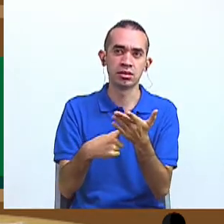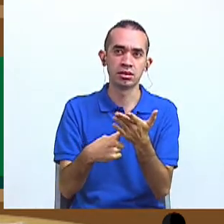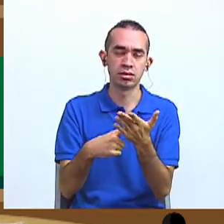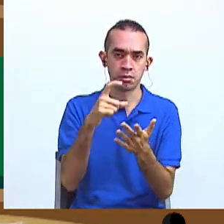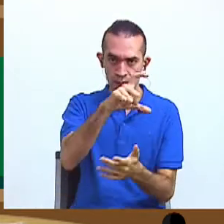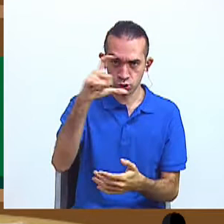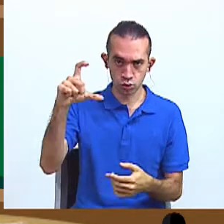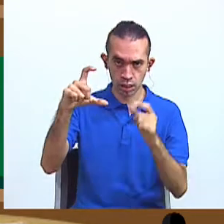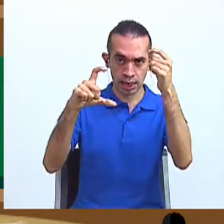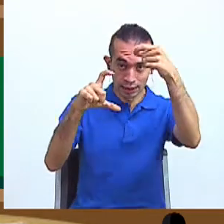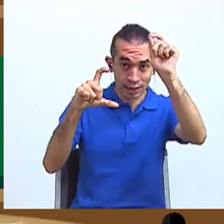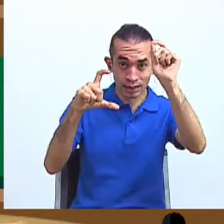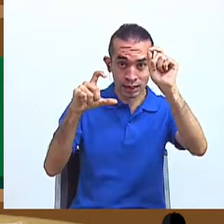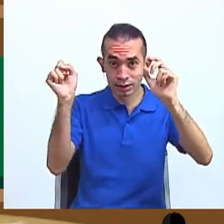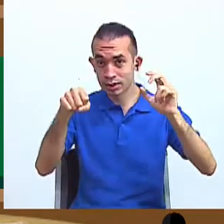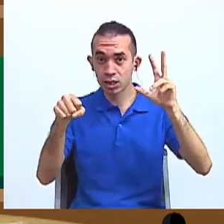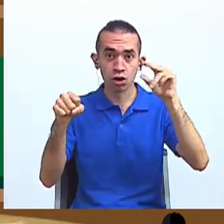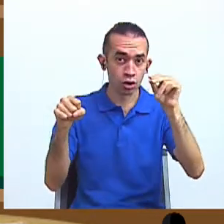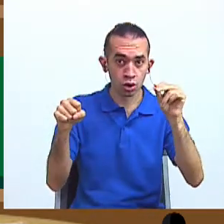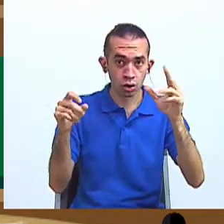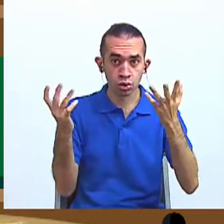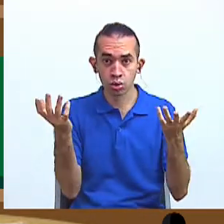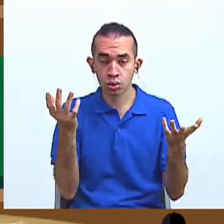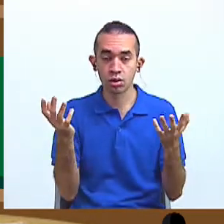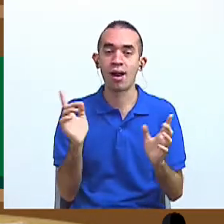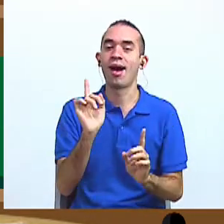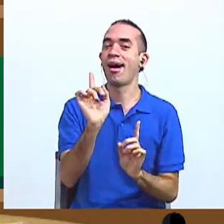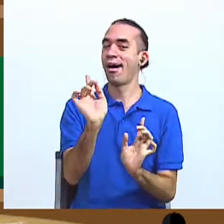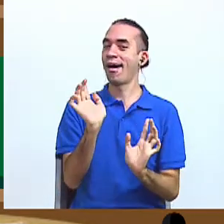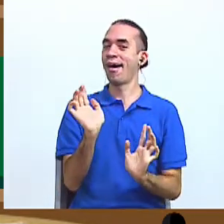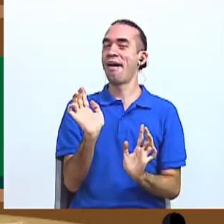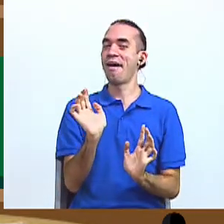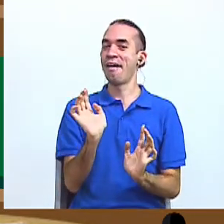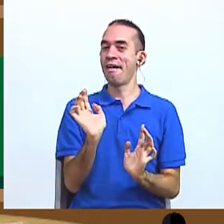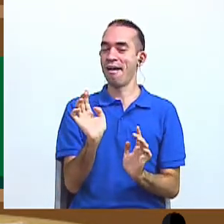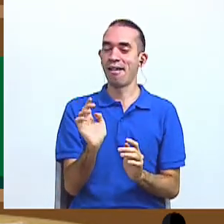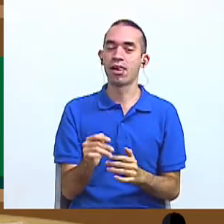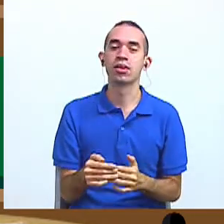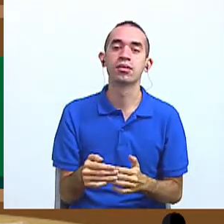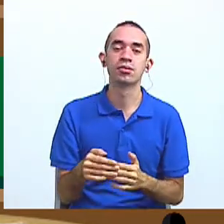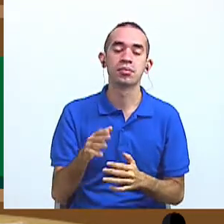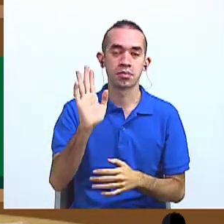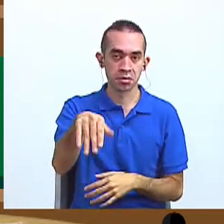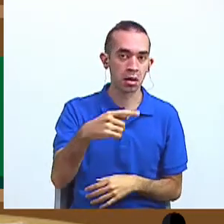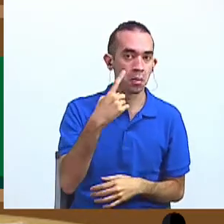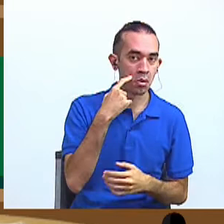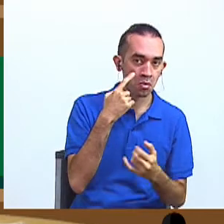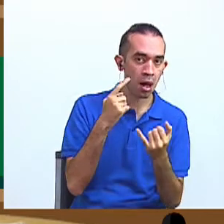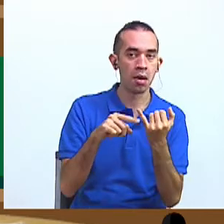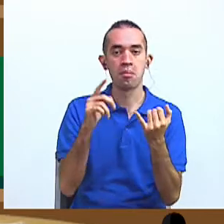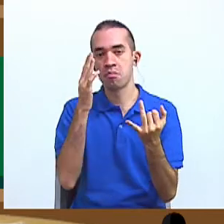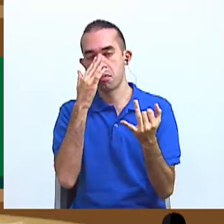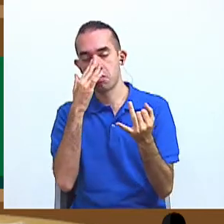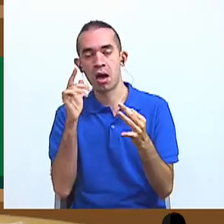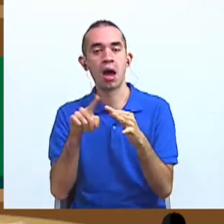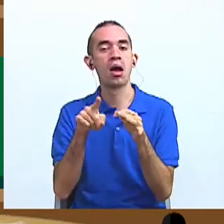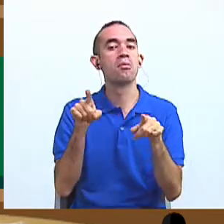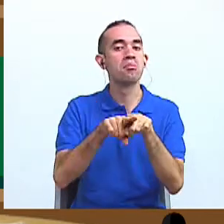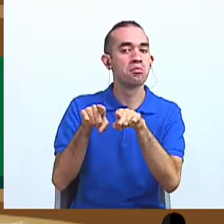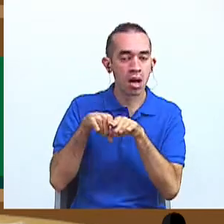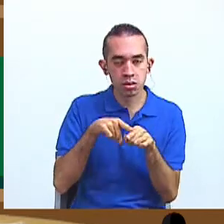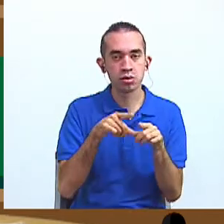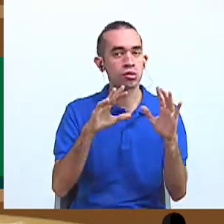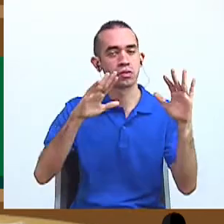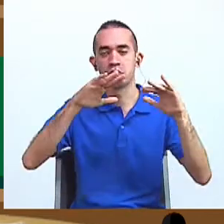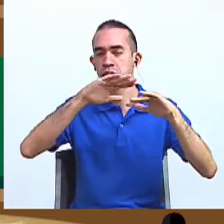¿Se tildan o no se tildan las mayúsculas? Ah, ¿verdad? Bueno, papá, mamá, hermanos, allá en casa, toda la familia, hoy